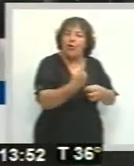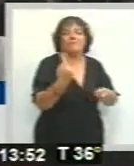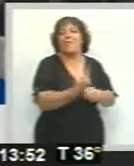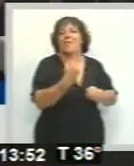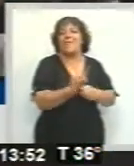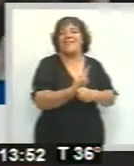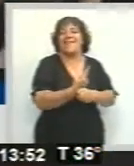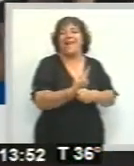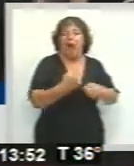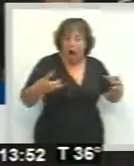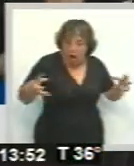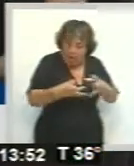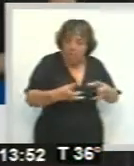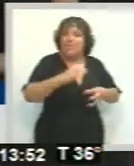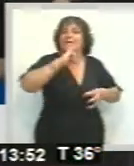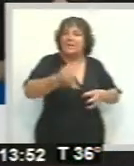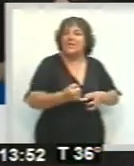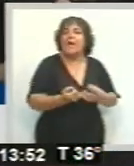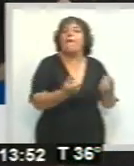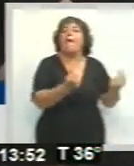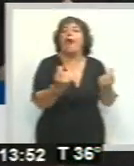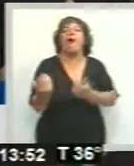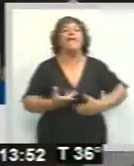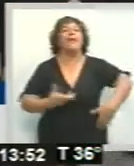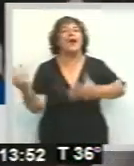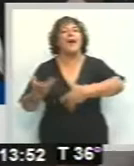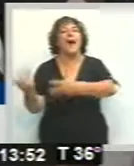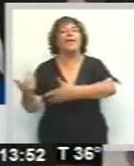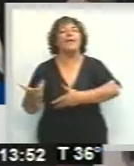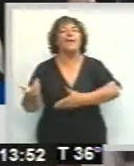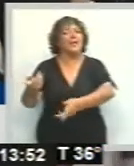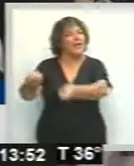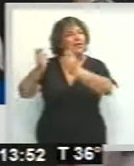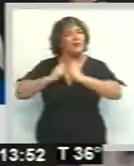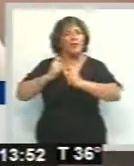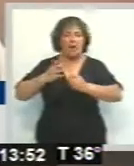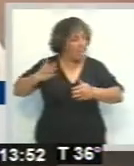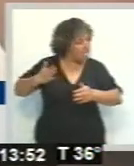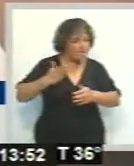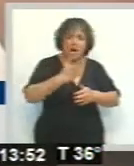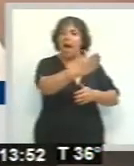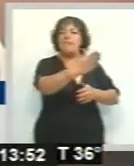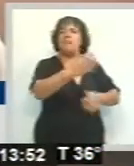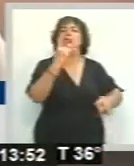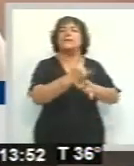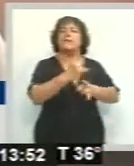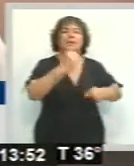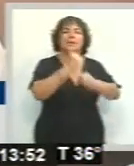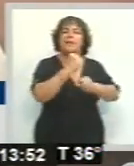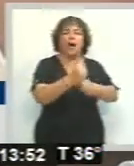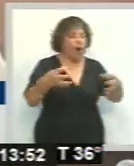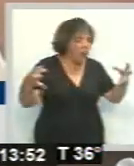y sobre todo inculcarle los valores de rugby que a nosotros tanto nos dio, devolver un poco eso de ir para adelante, siempre trabajar en